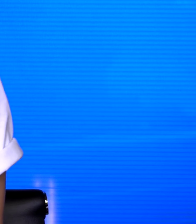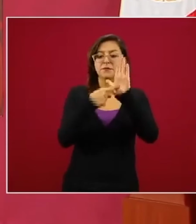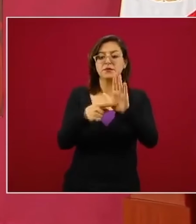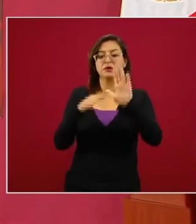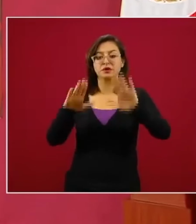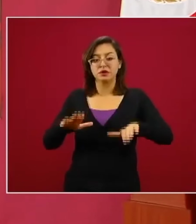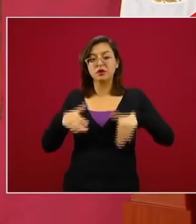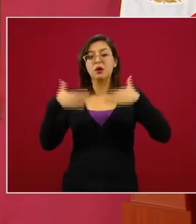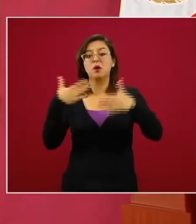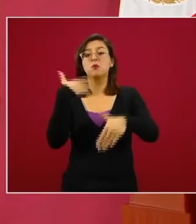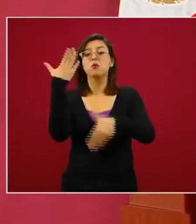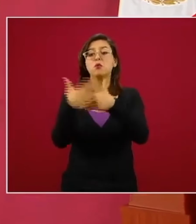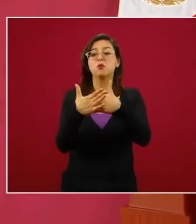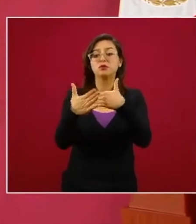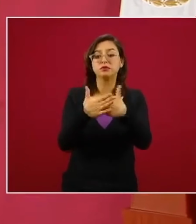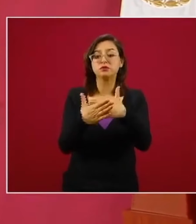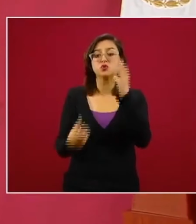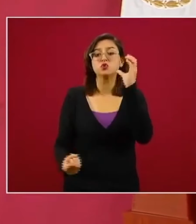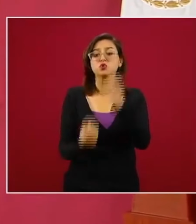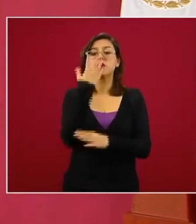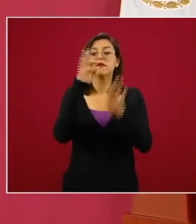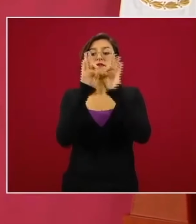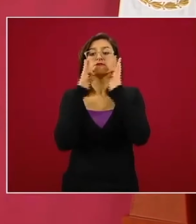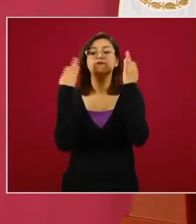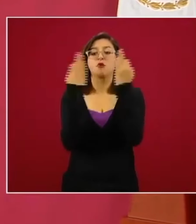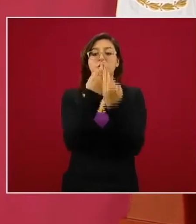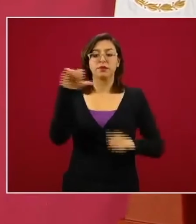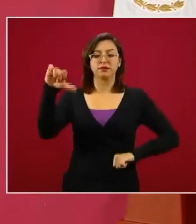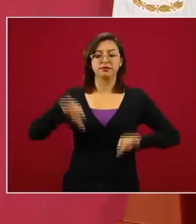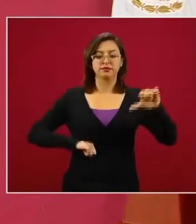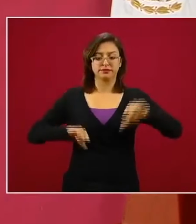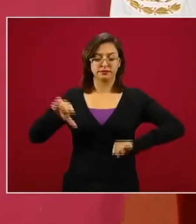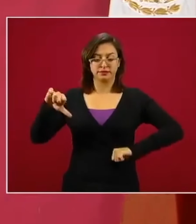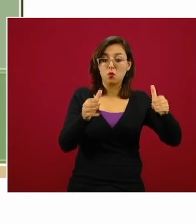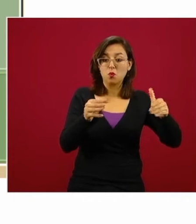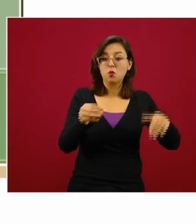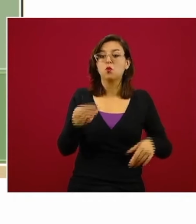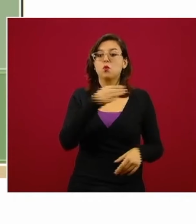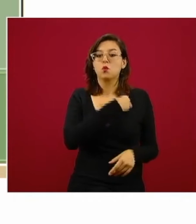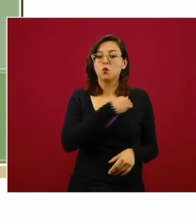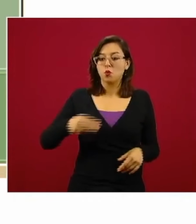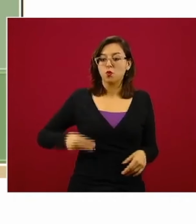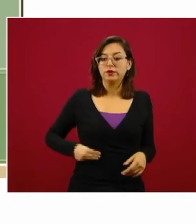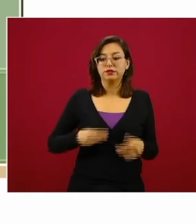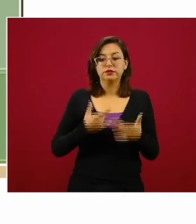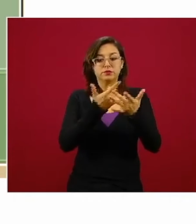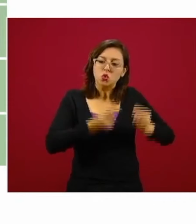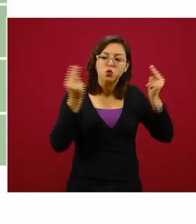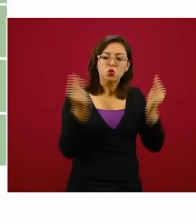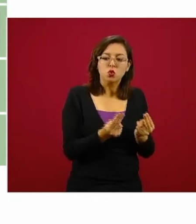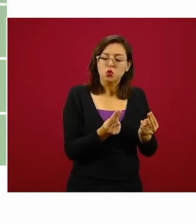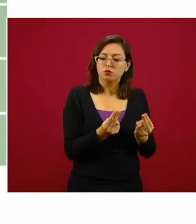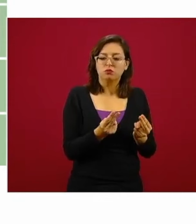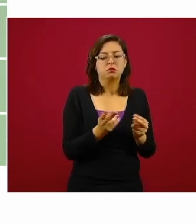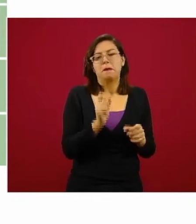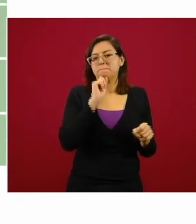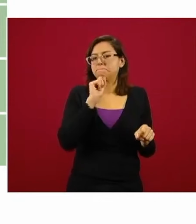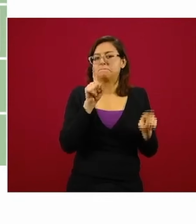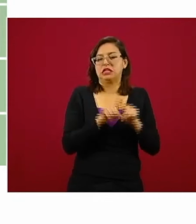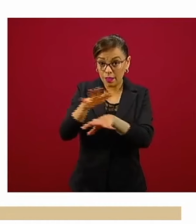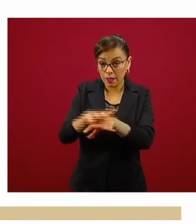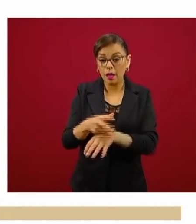estará informando constantemente sobre el proceso de cómo se vaya dando este plan con el fin de que todas las personas puedan conocerlo